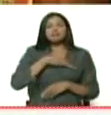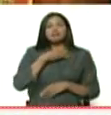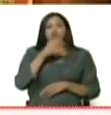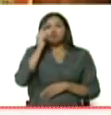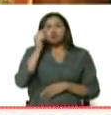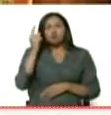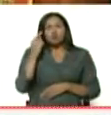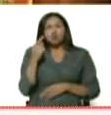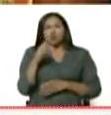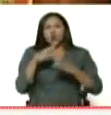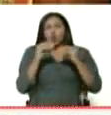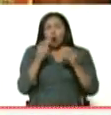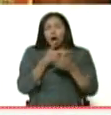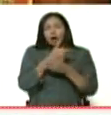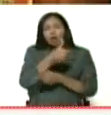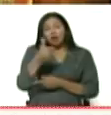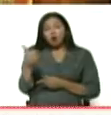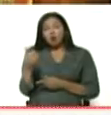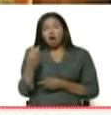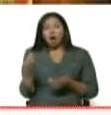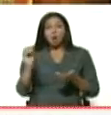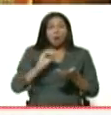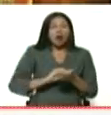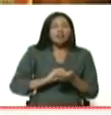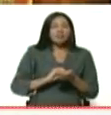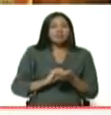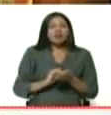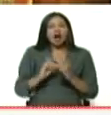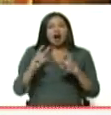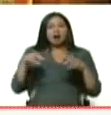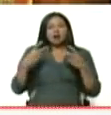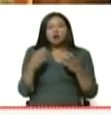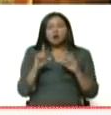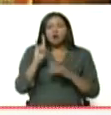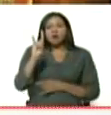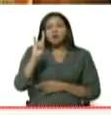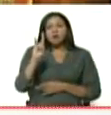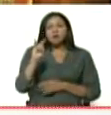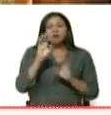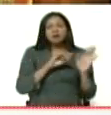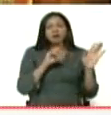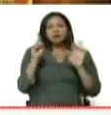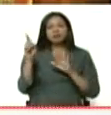misiones. Preparándonos para el regreso de clases el lunes 16 de septiembre, Aristóbulo.